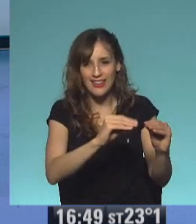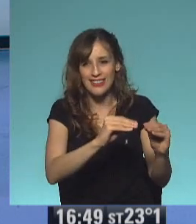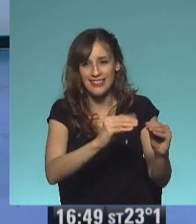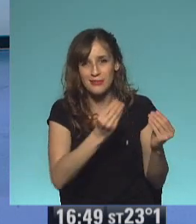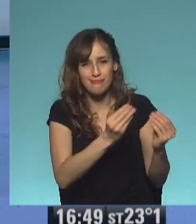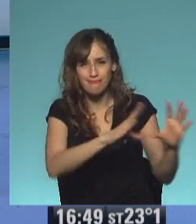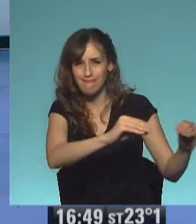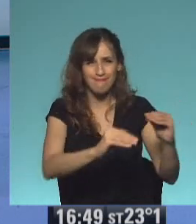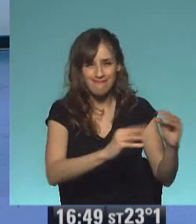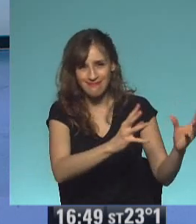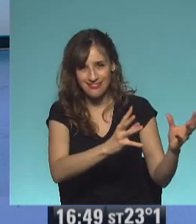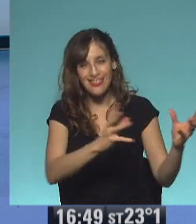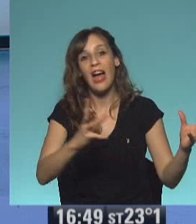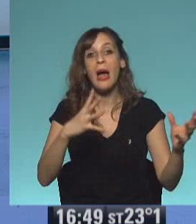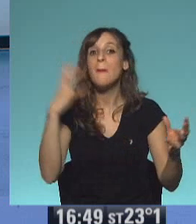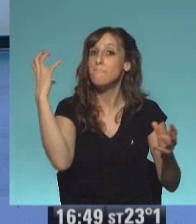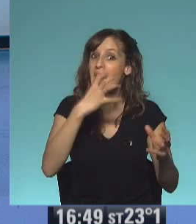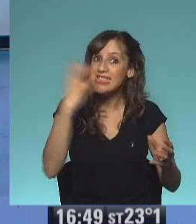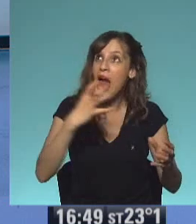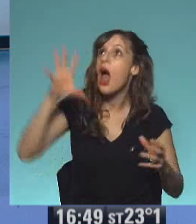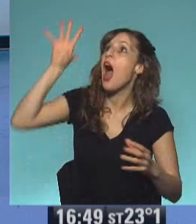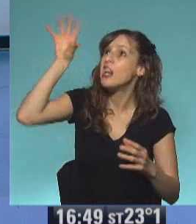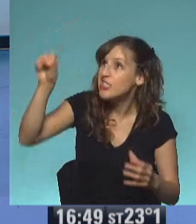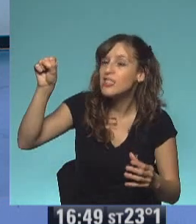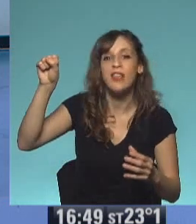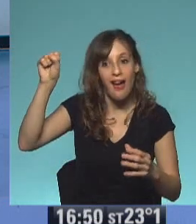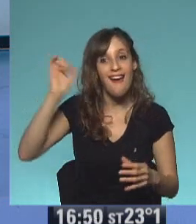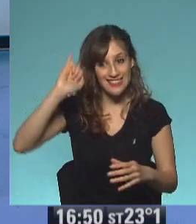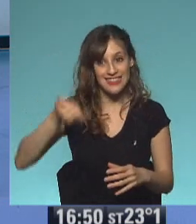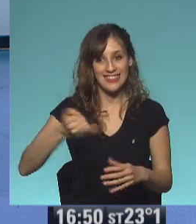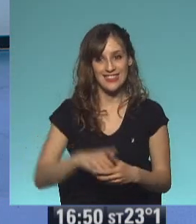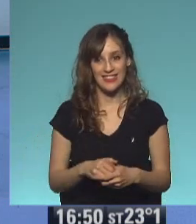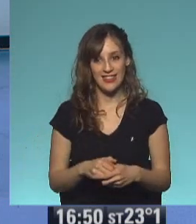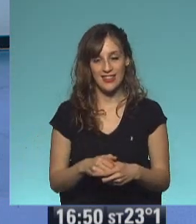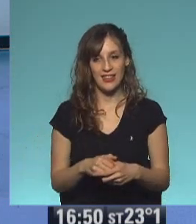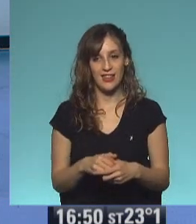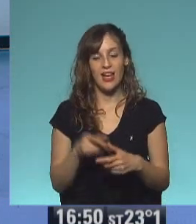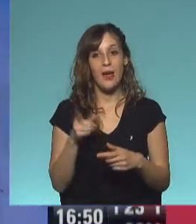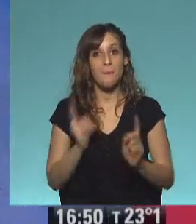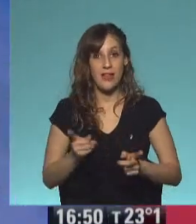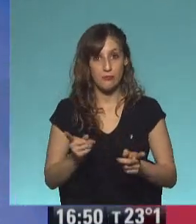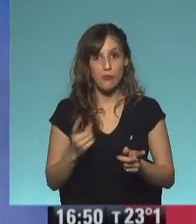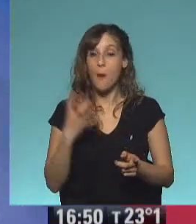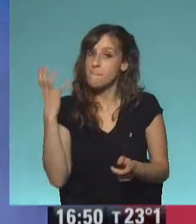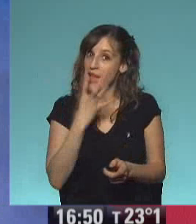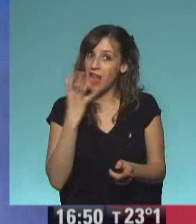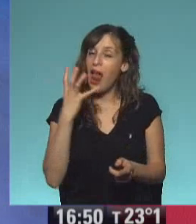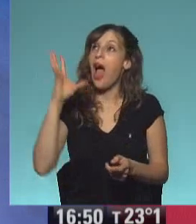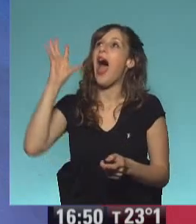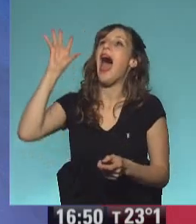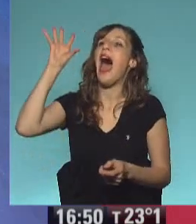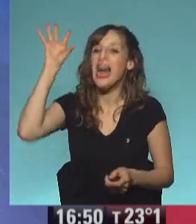ahí está la manzana me encanta así para trabajar o para tragar